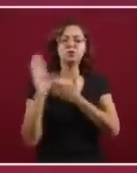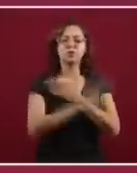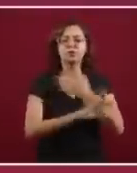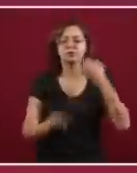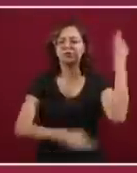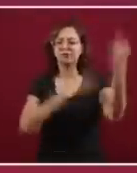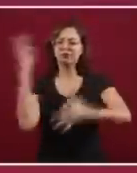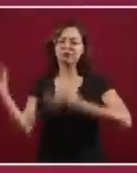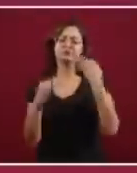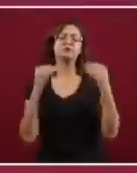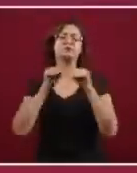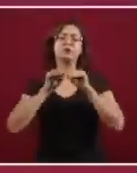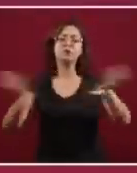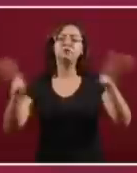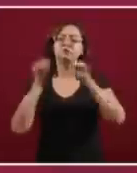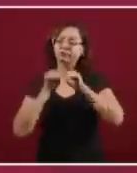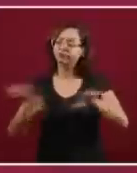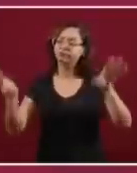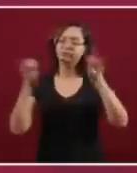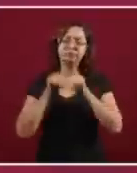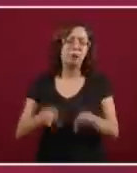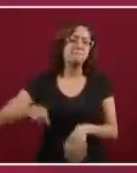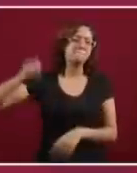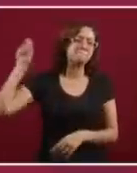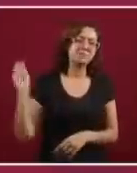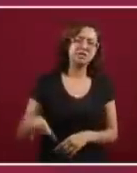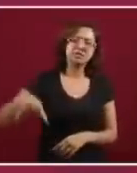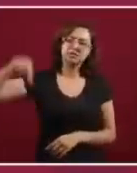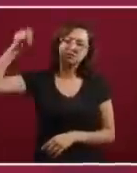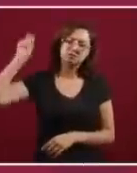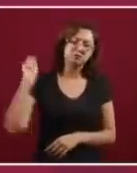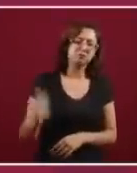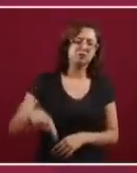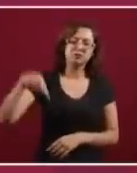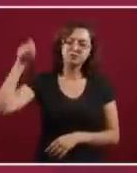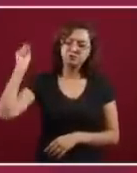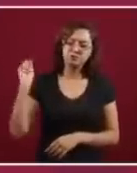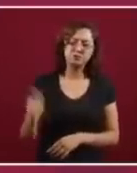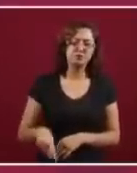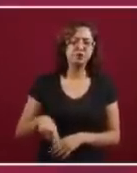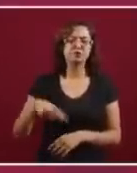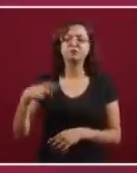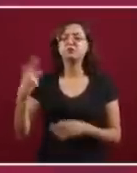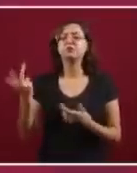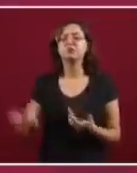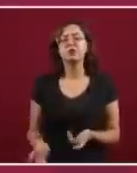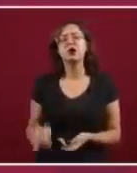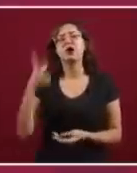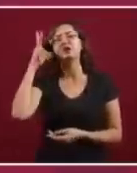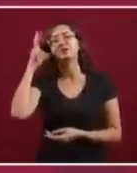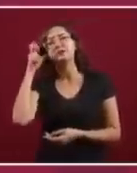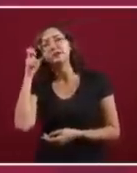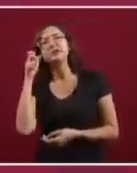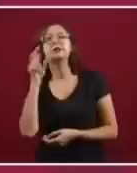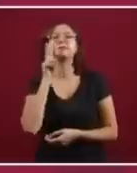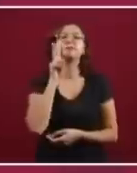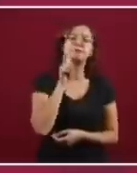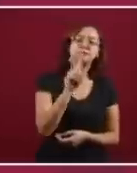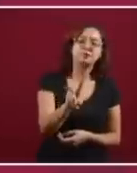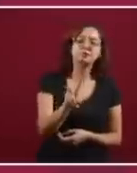eso es lo que se va a estar escuchando y viendo